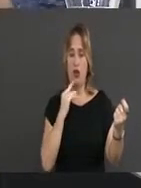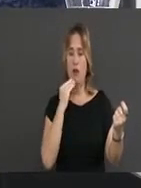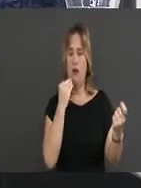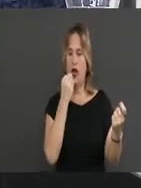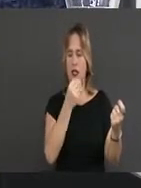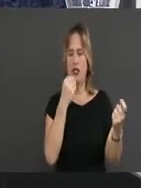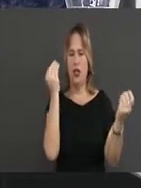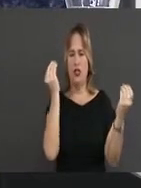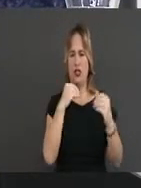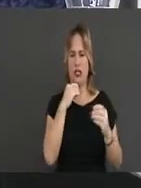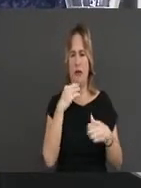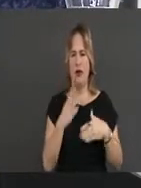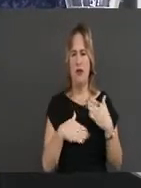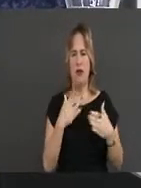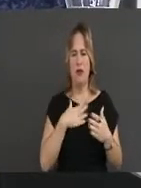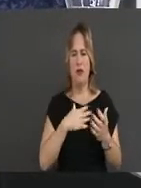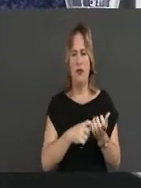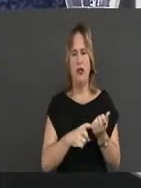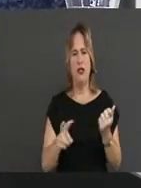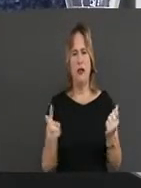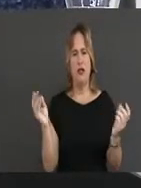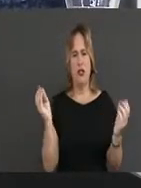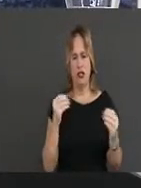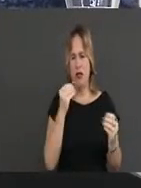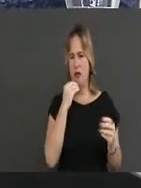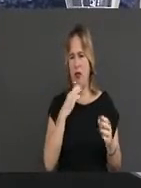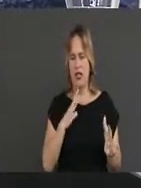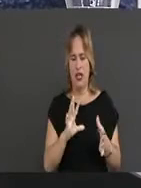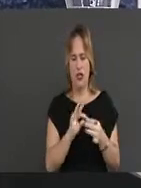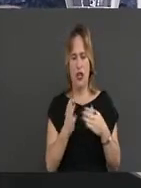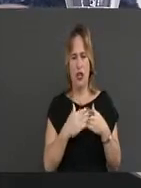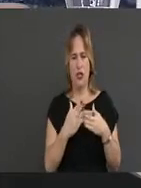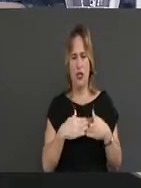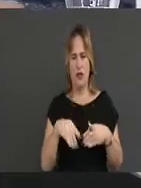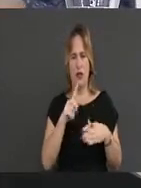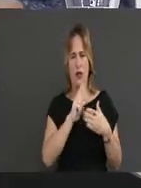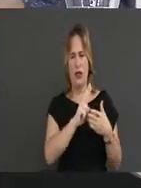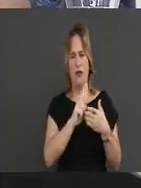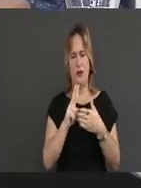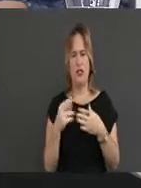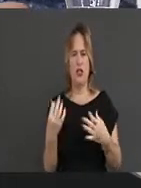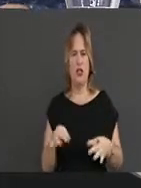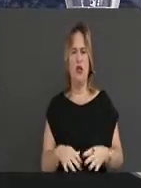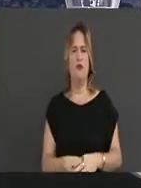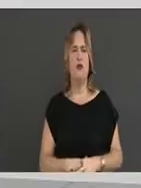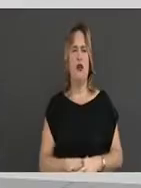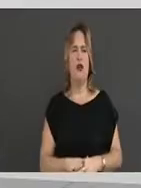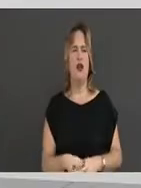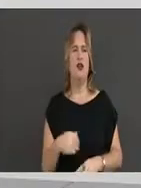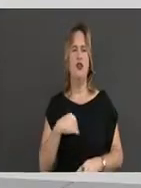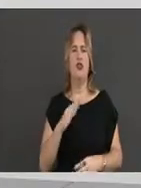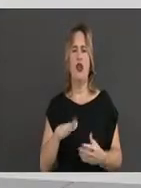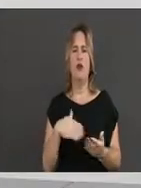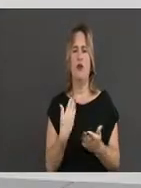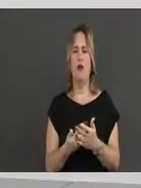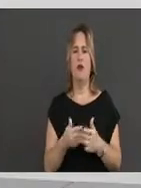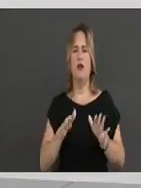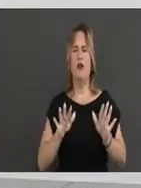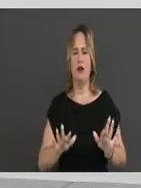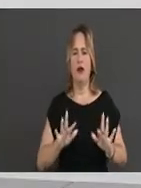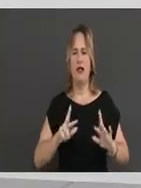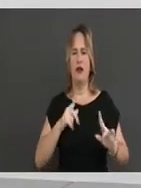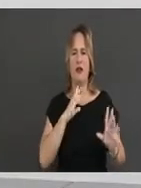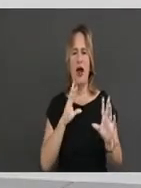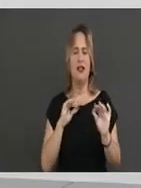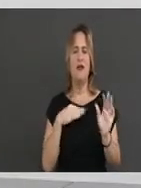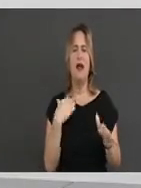una noción de lo que pasa en nuestro territorio, aunque sé que lo puede constatar en los recorridos que normalmente realiza. Yo les propongo realizar otra pausa para hablar